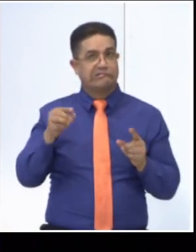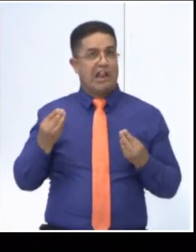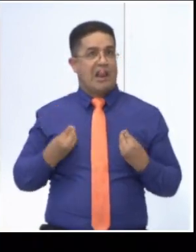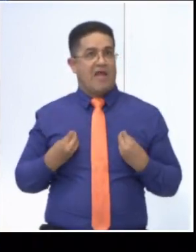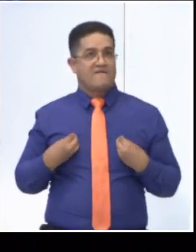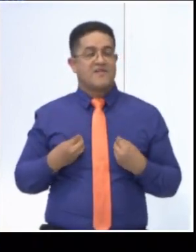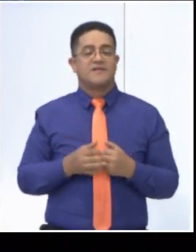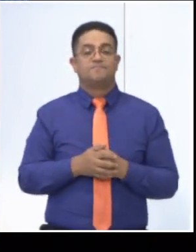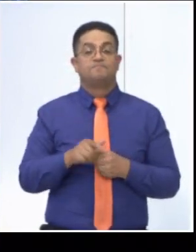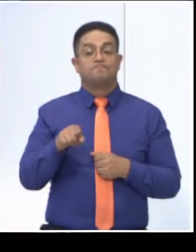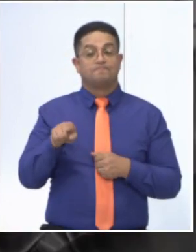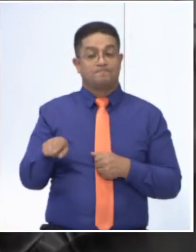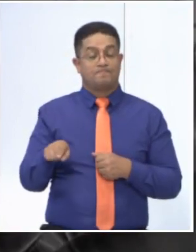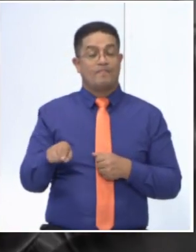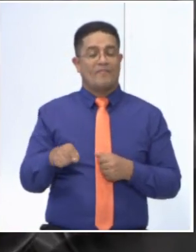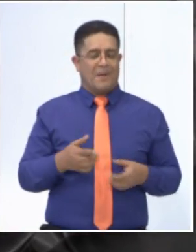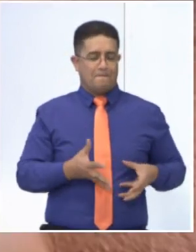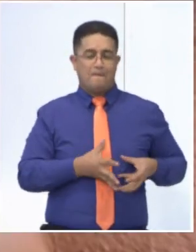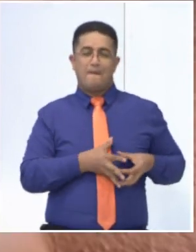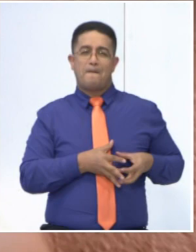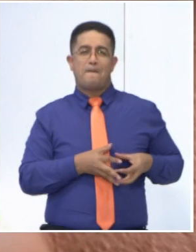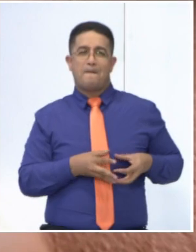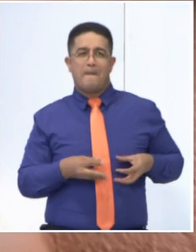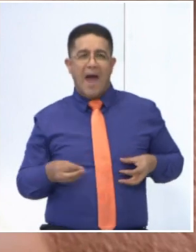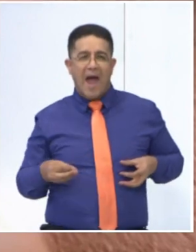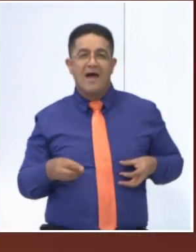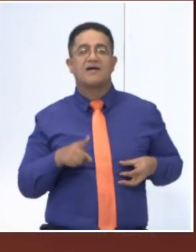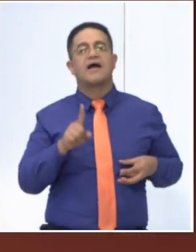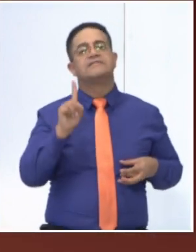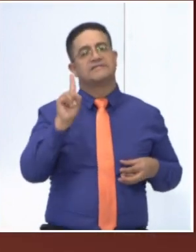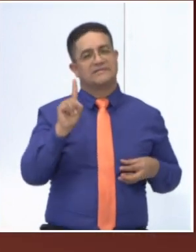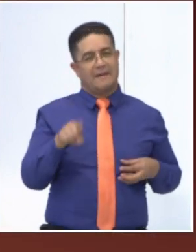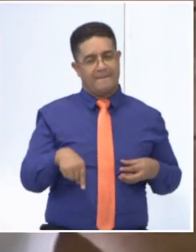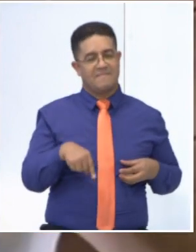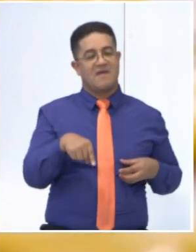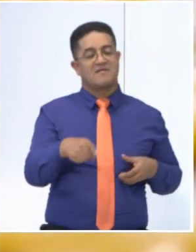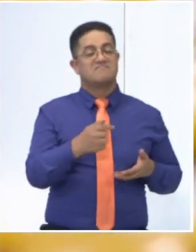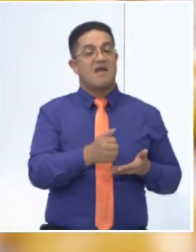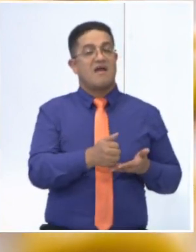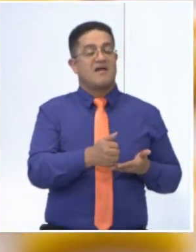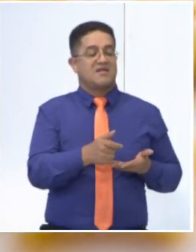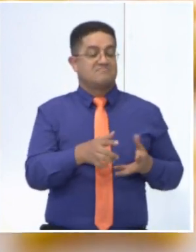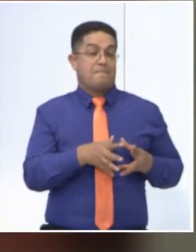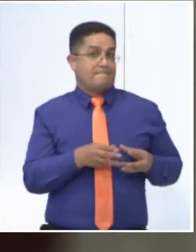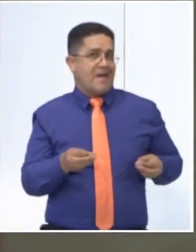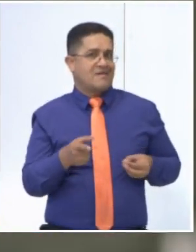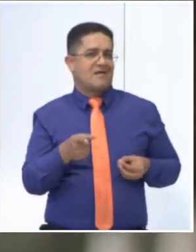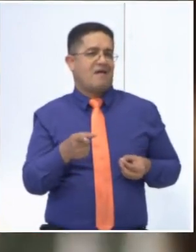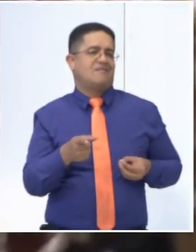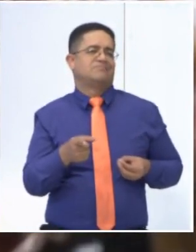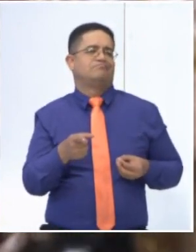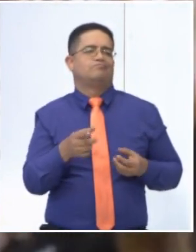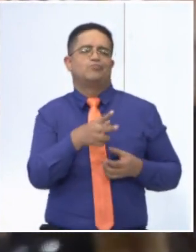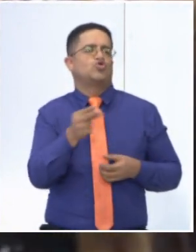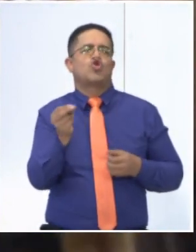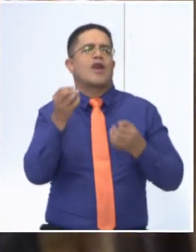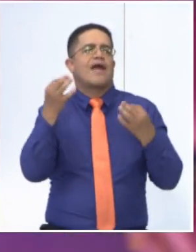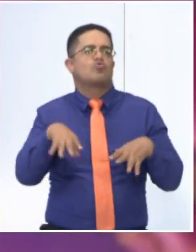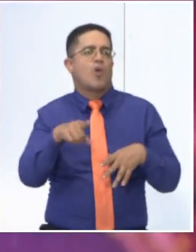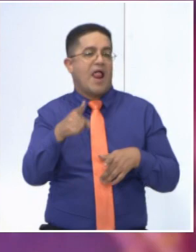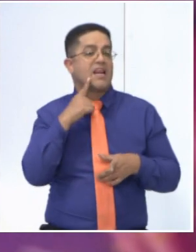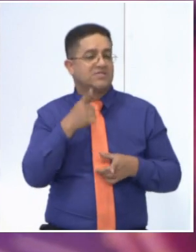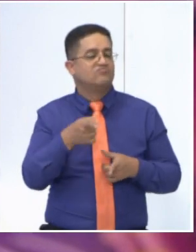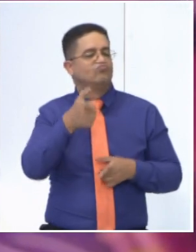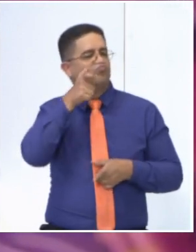La integración de páncreas artificiales ha llevado la automatización del control glucémico a un nuevo nivel. Combinan la